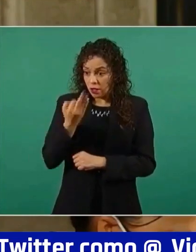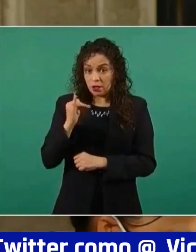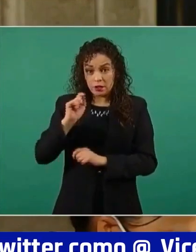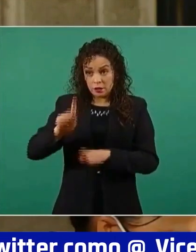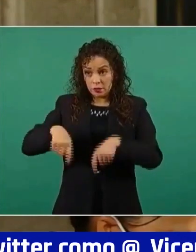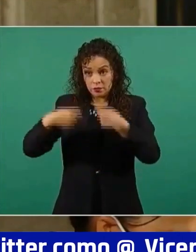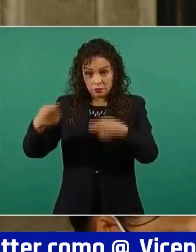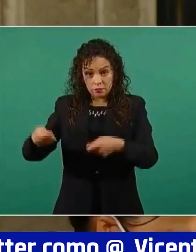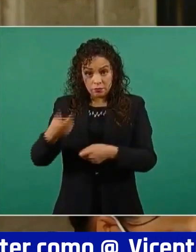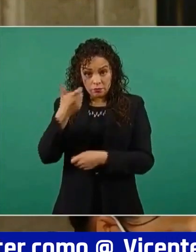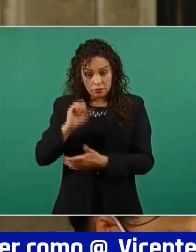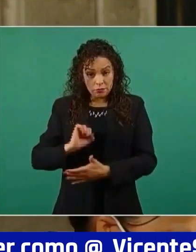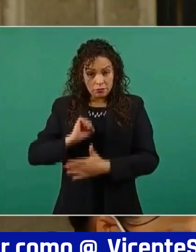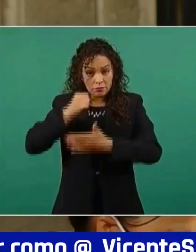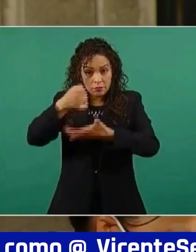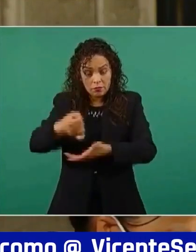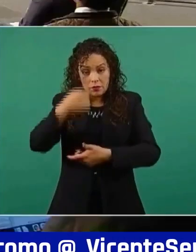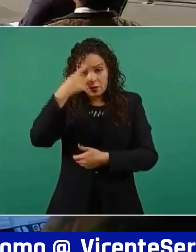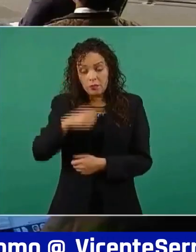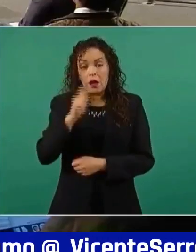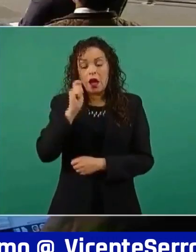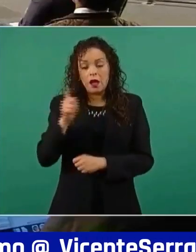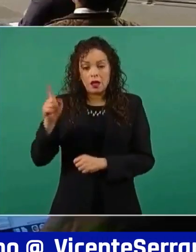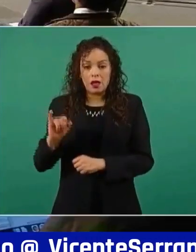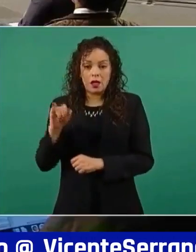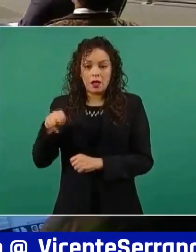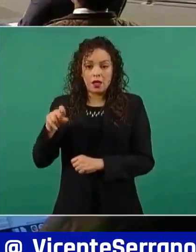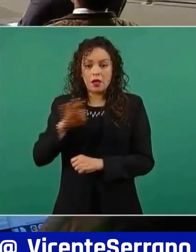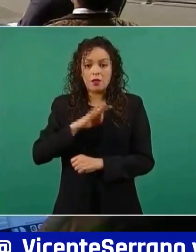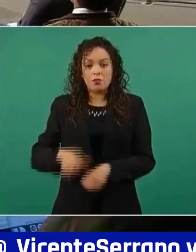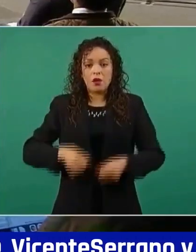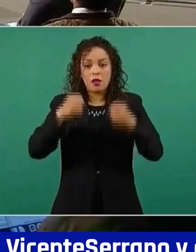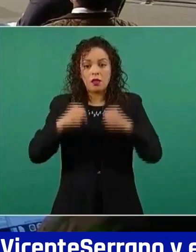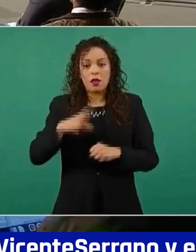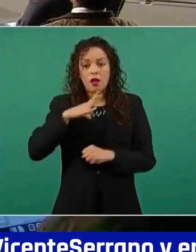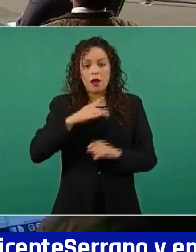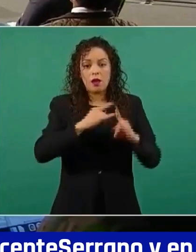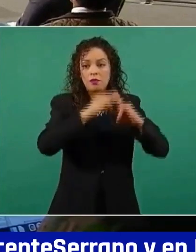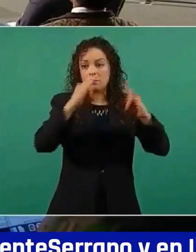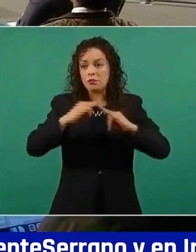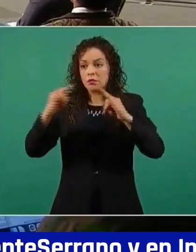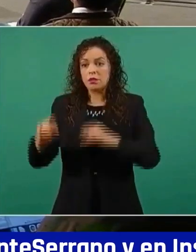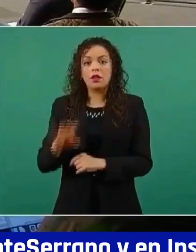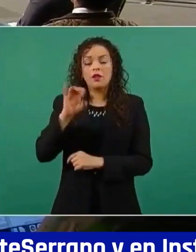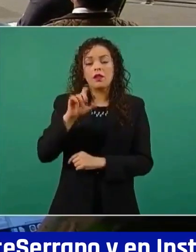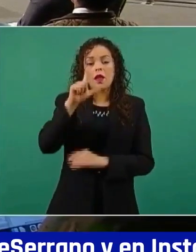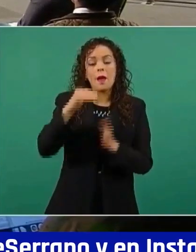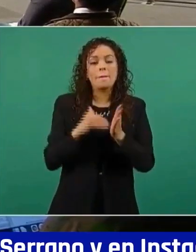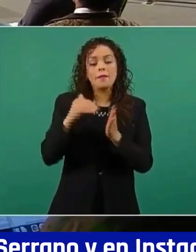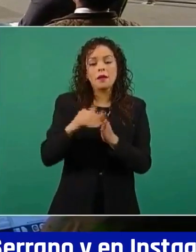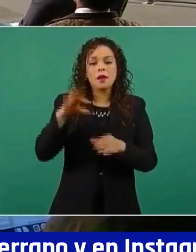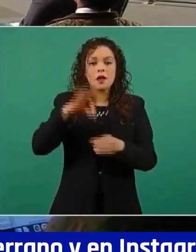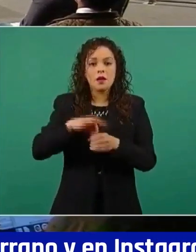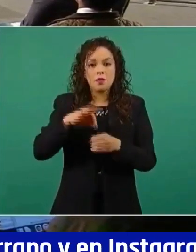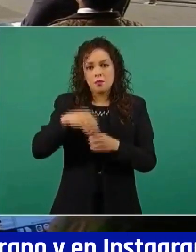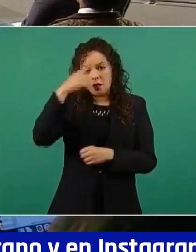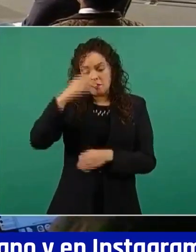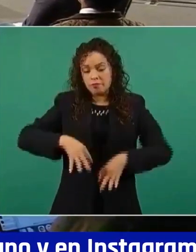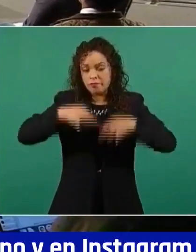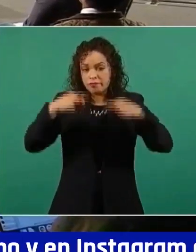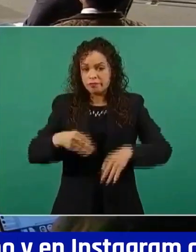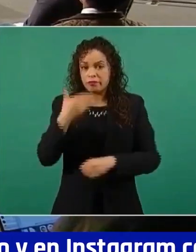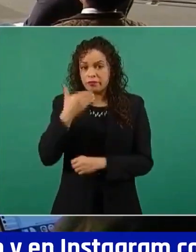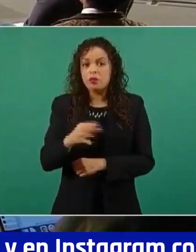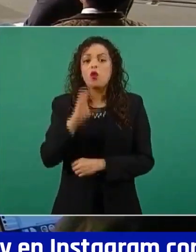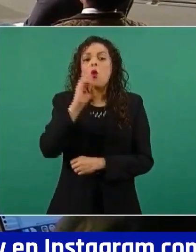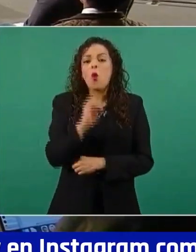dinero al instituto para que garantice las casillas, se requieren 37 millones de votos para que sea vinculante, o qué va a